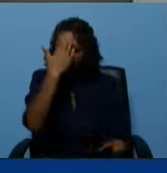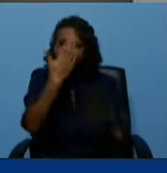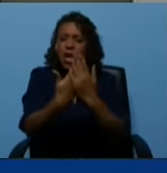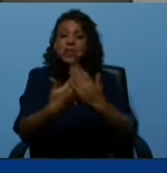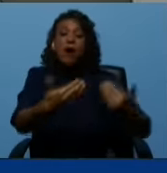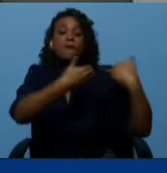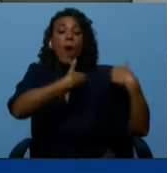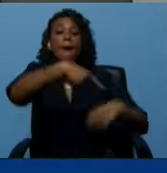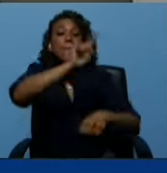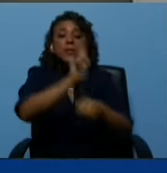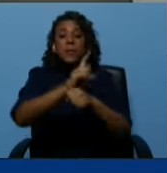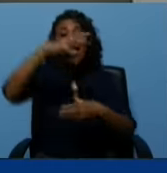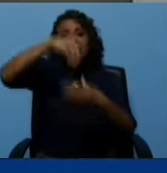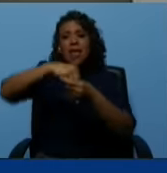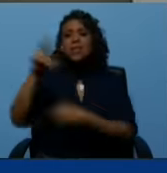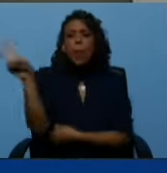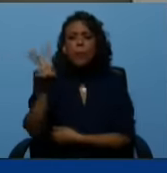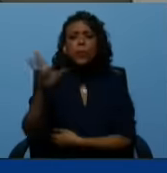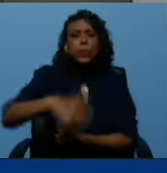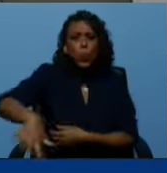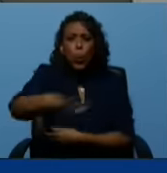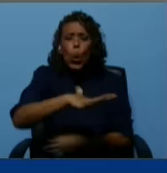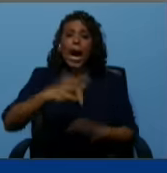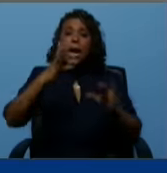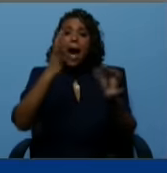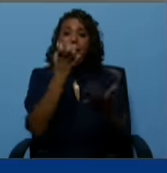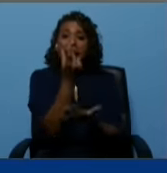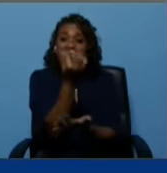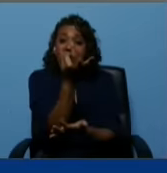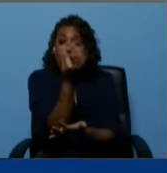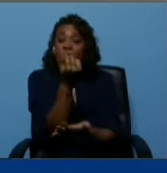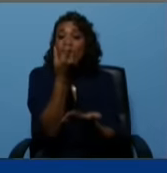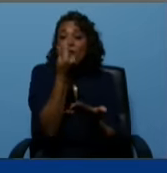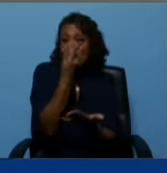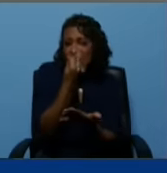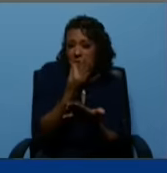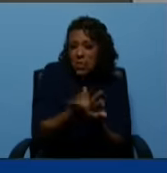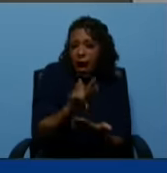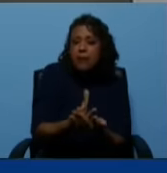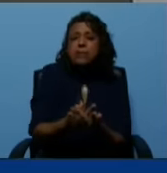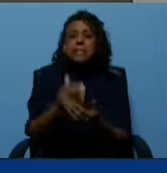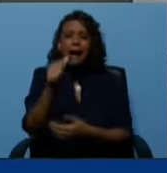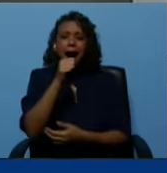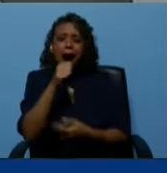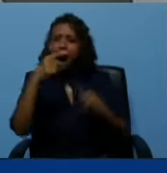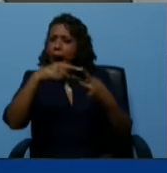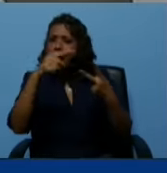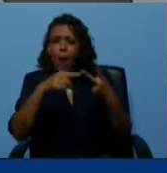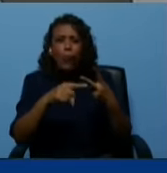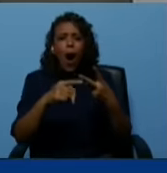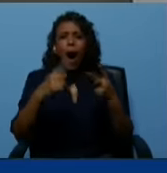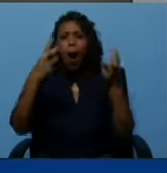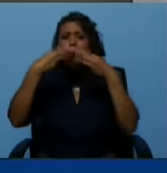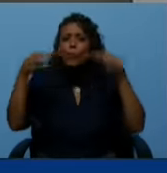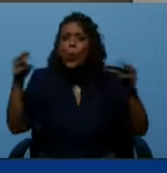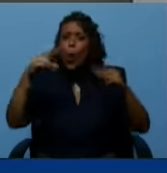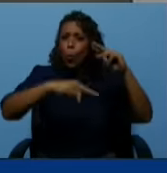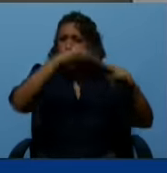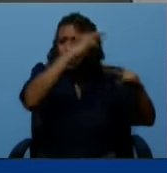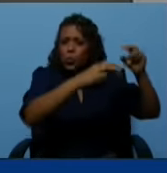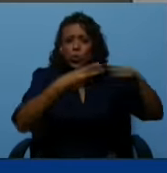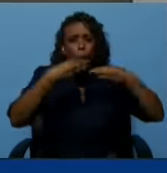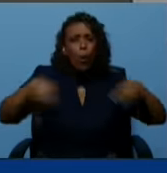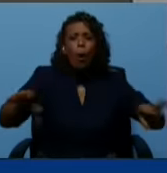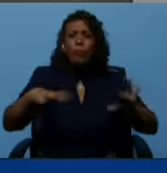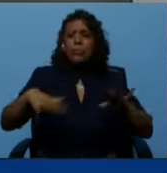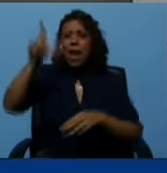tareas fundamentales, en finanzas, en el agua, en obras públicas,